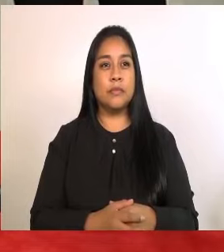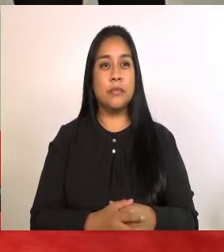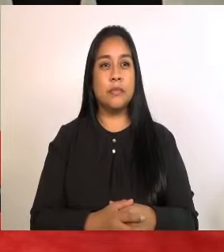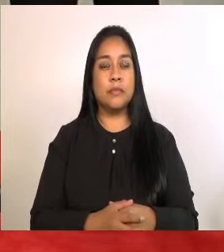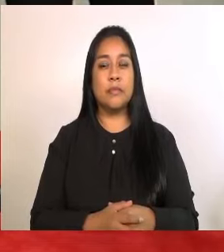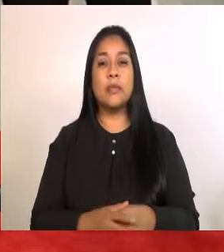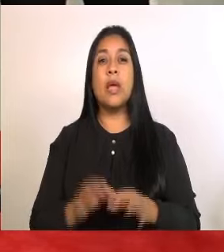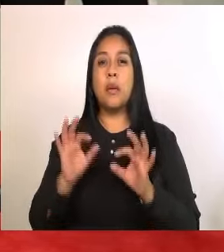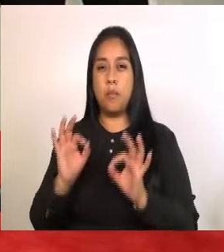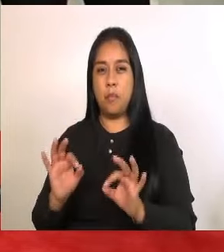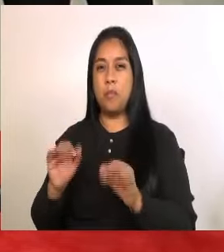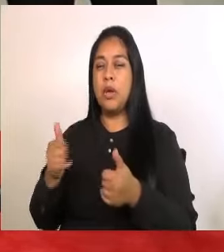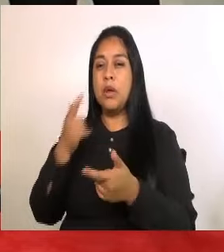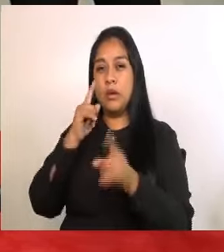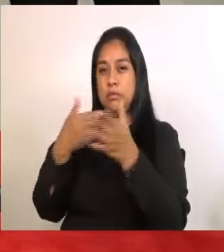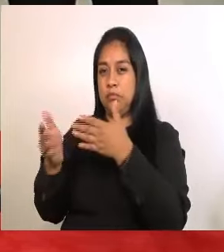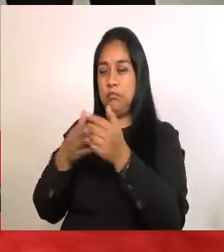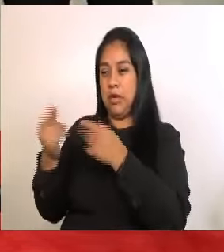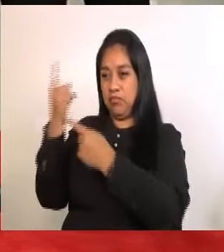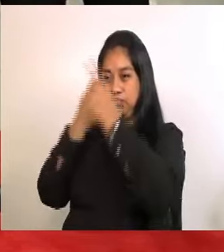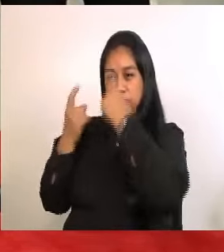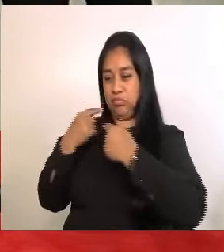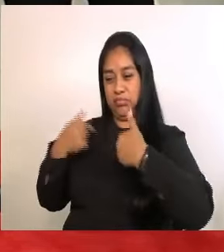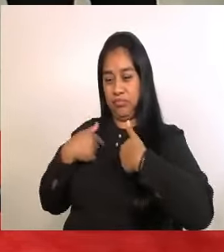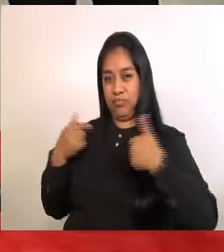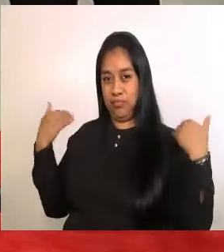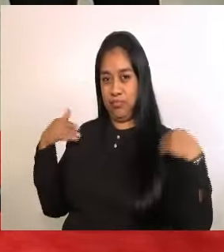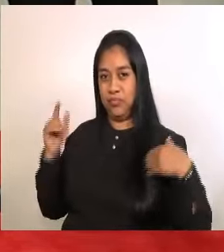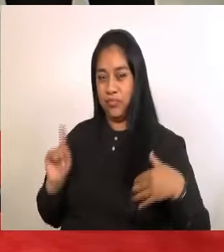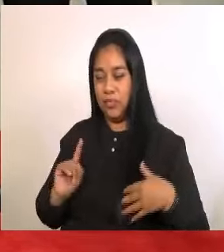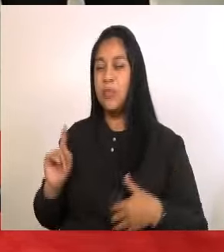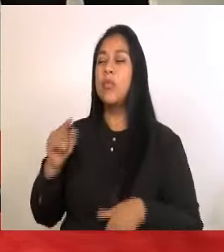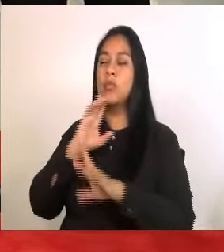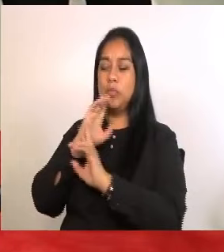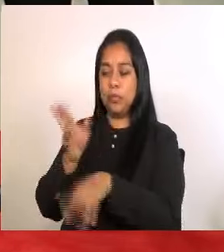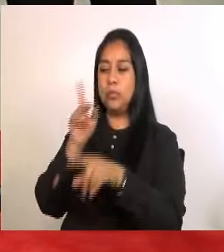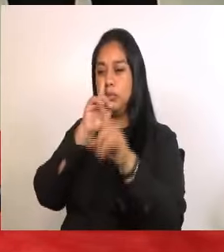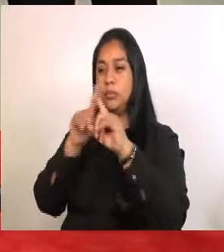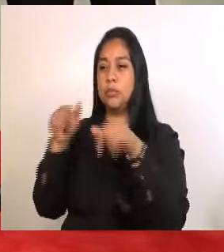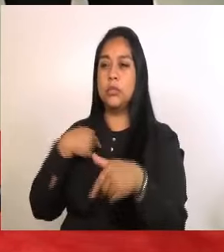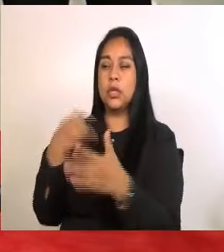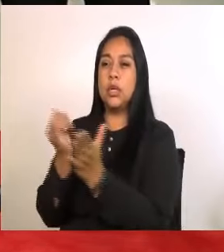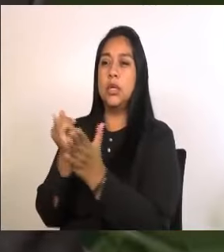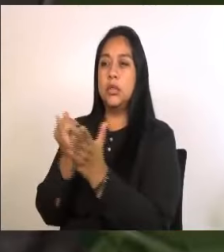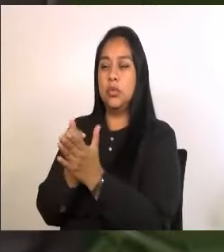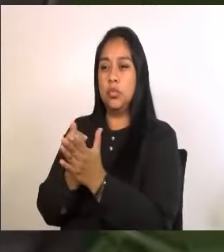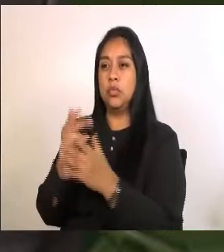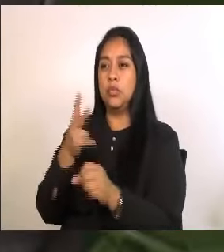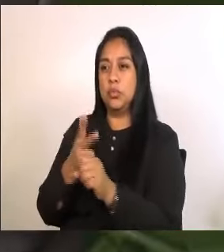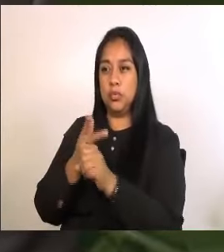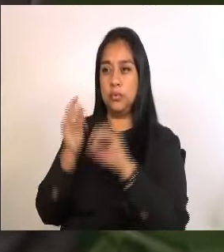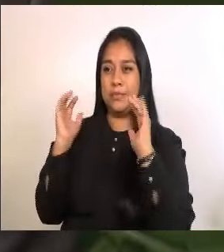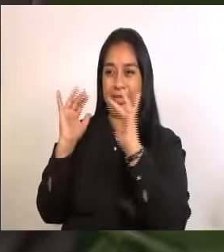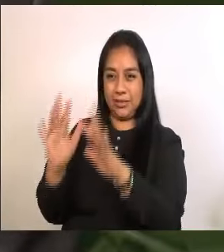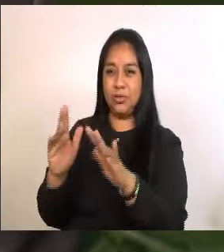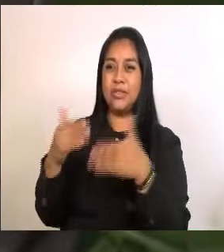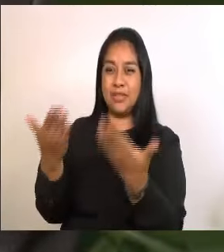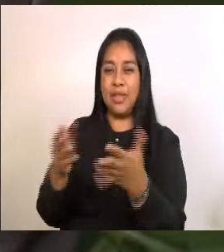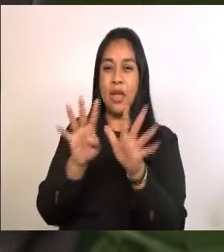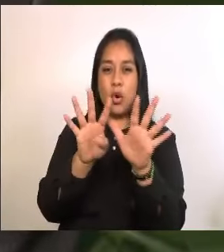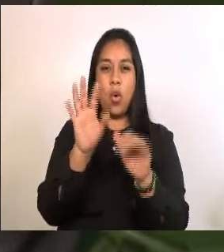Bueno, independientemente de que la pregunta no me fue dirigida a mí, Sonia, le comento que el Instituto Guatemalteco de Migraciones concedió 90